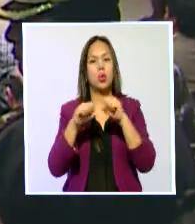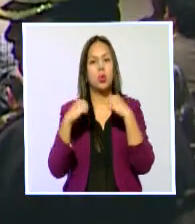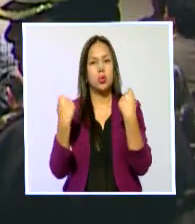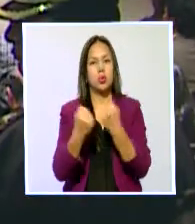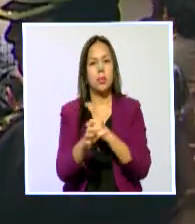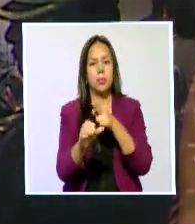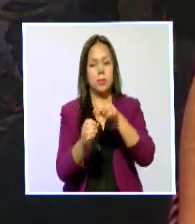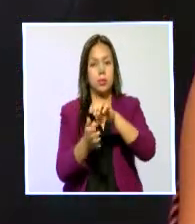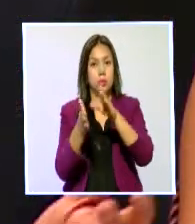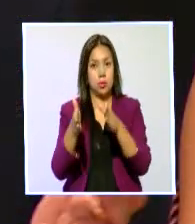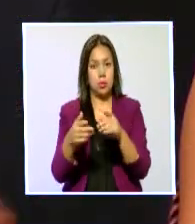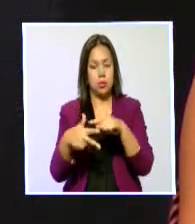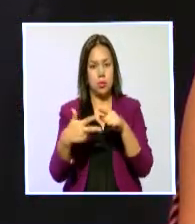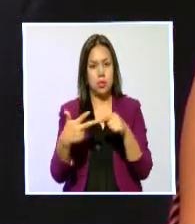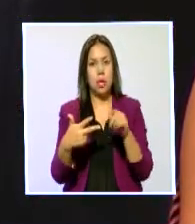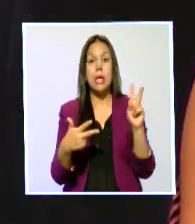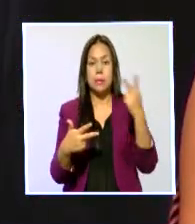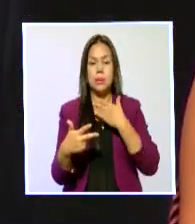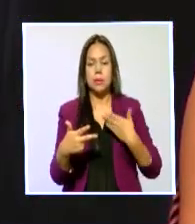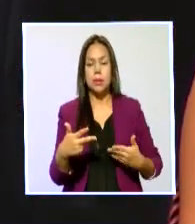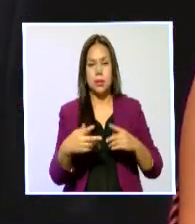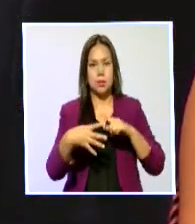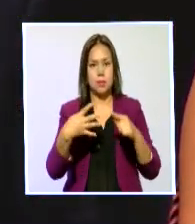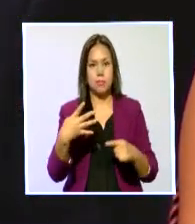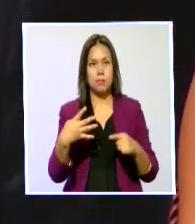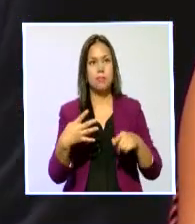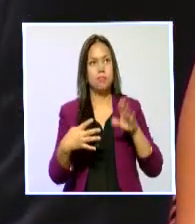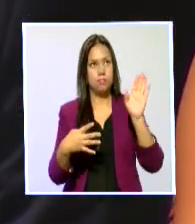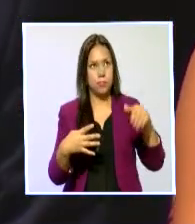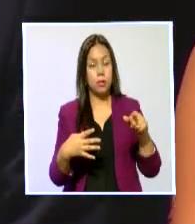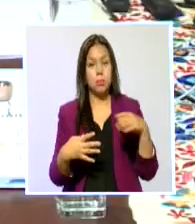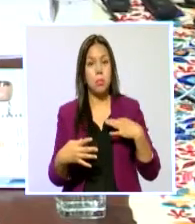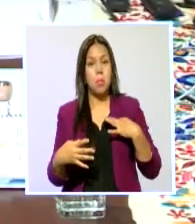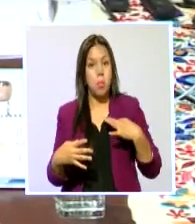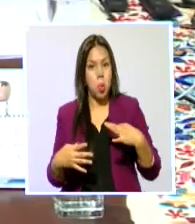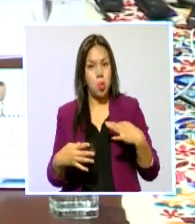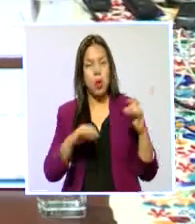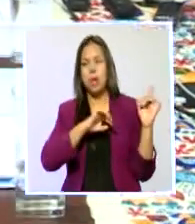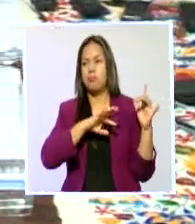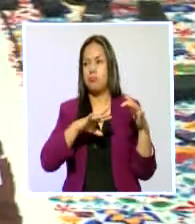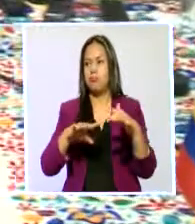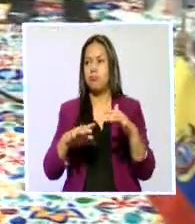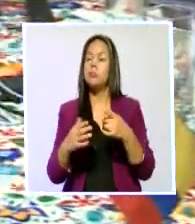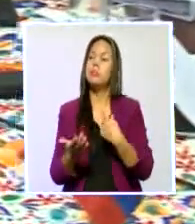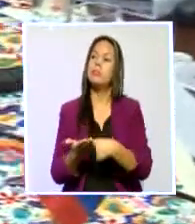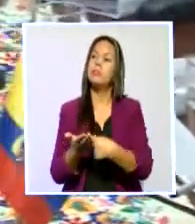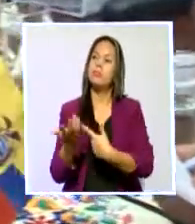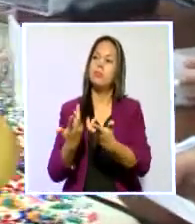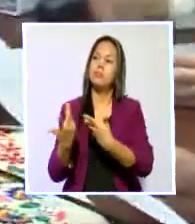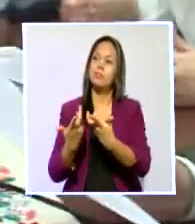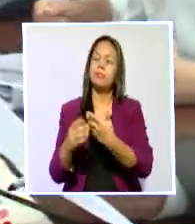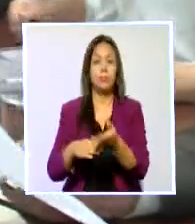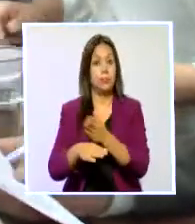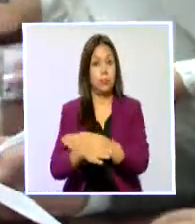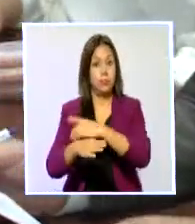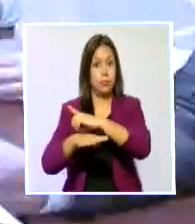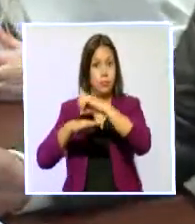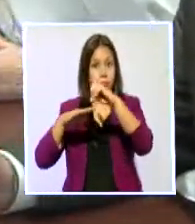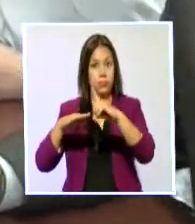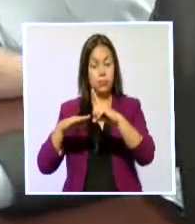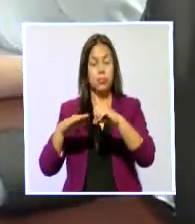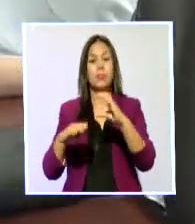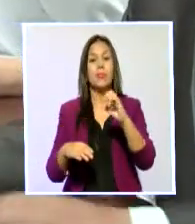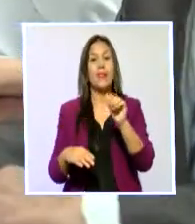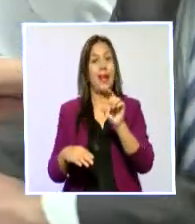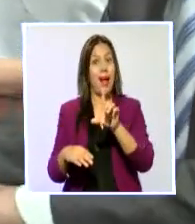y recibió al vicepresidente de la República, Jorge Glass, quien asistió voluntariamente. El pasado 15 de agosto, el Consejo de Administración de la Legislatura,